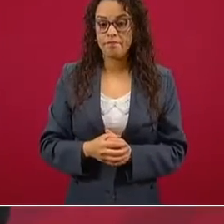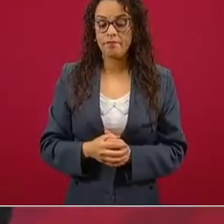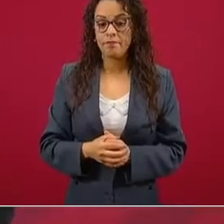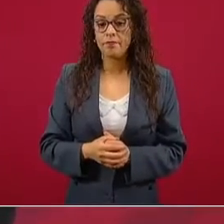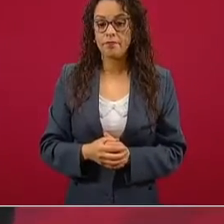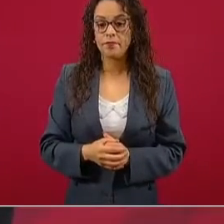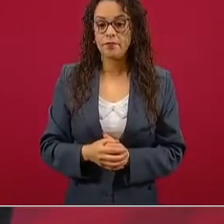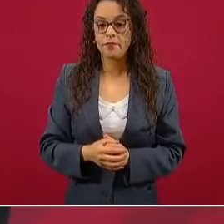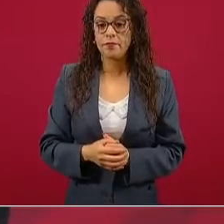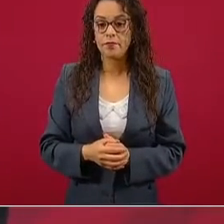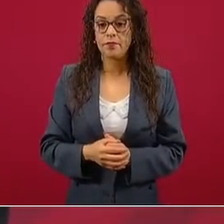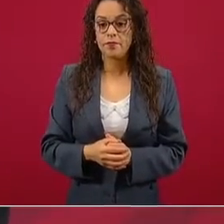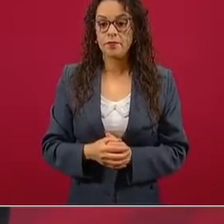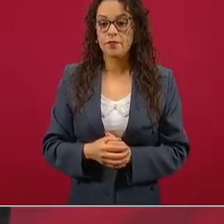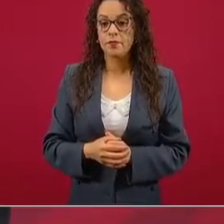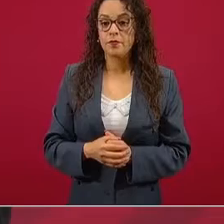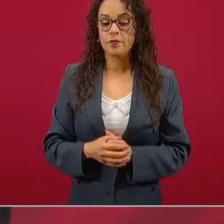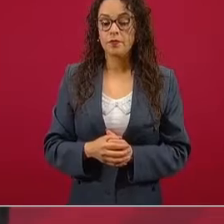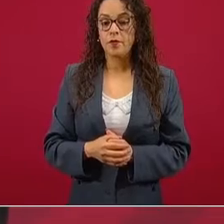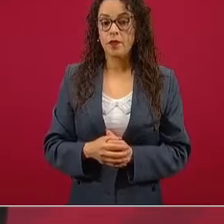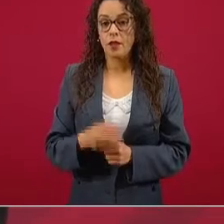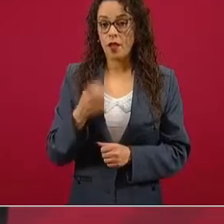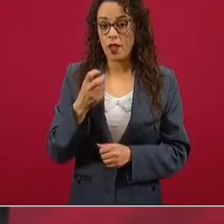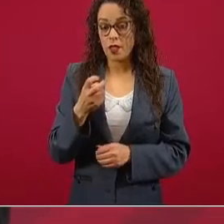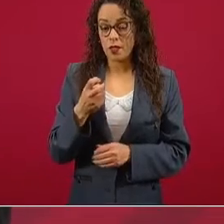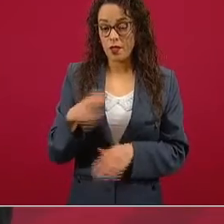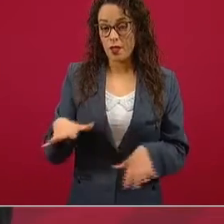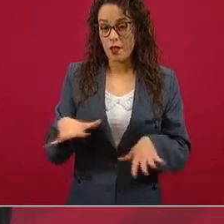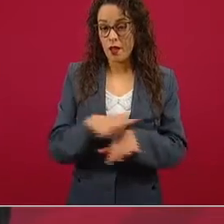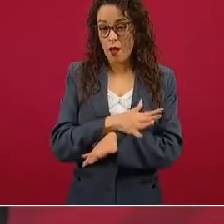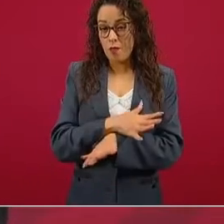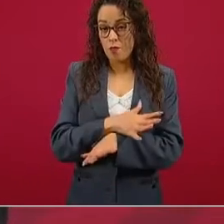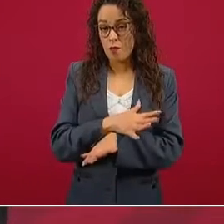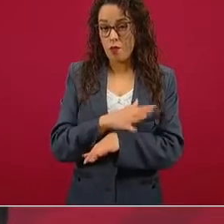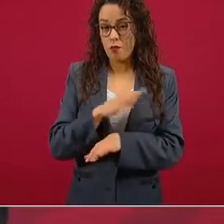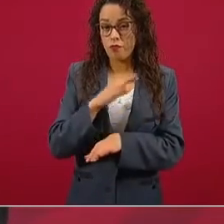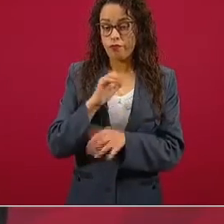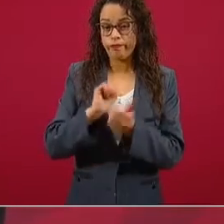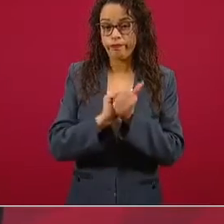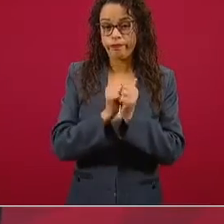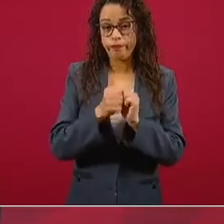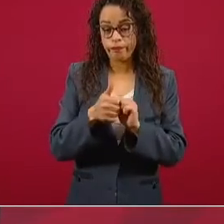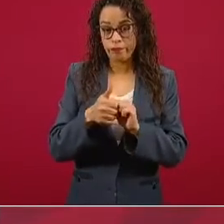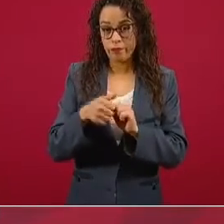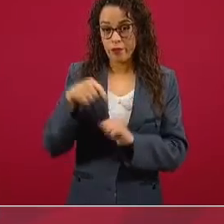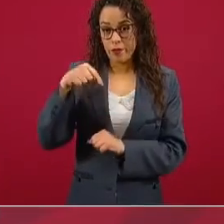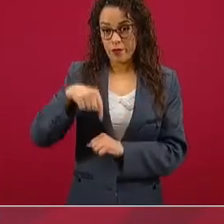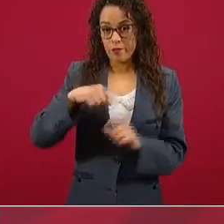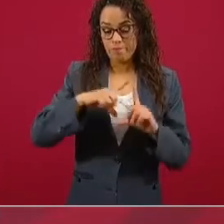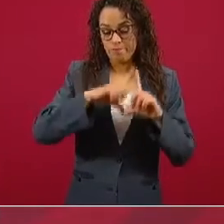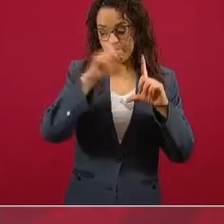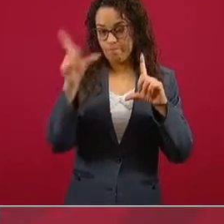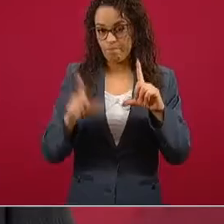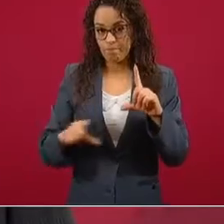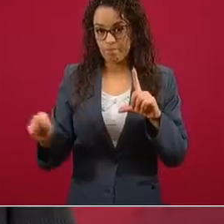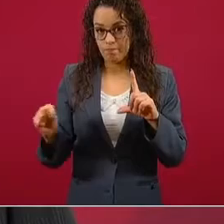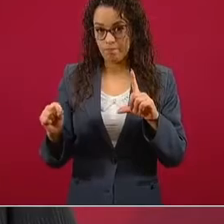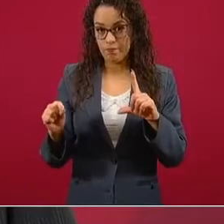habiendo este proceso de cambio que se está dando en el país, de transformación,